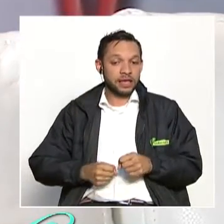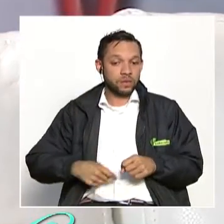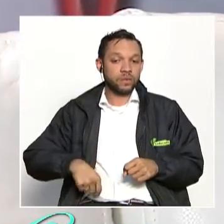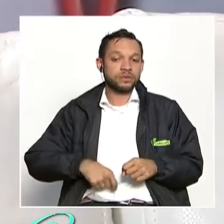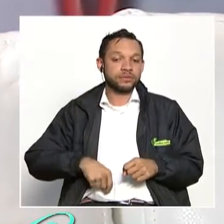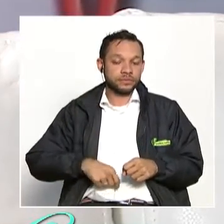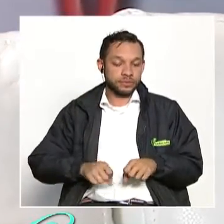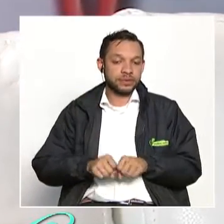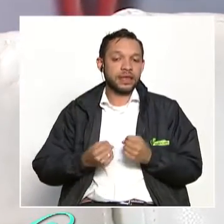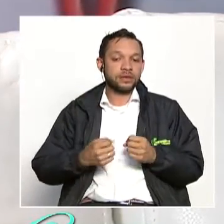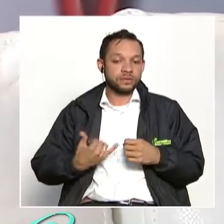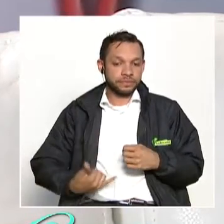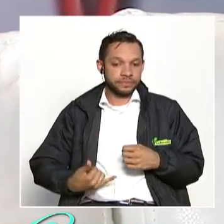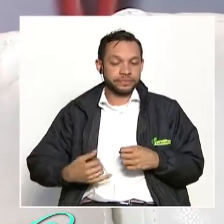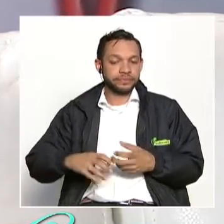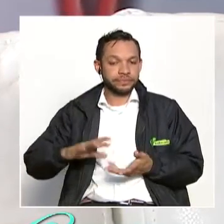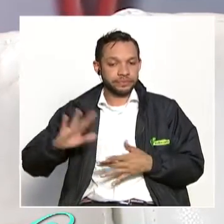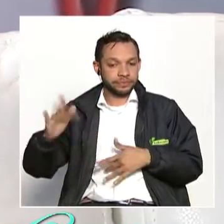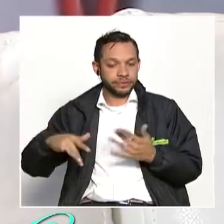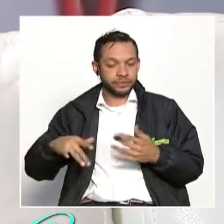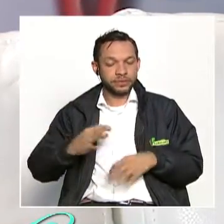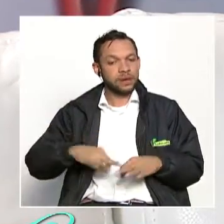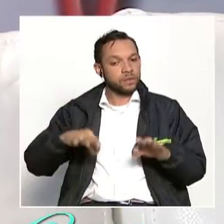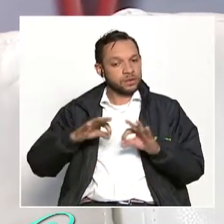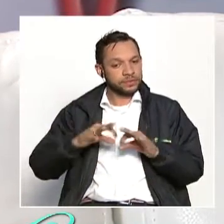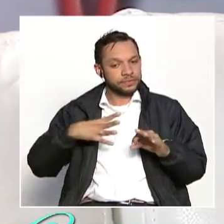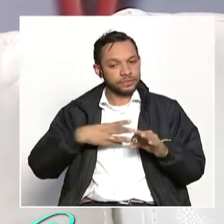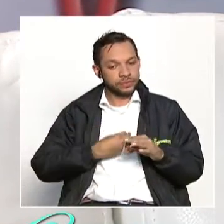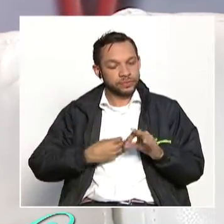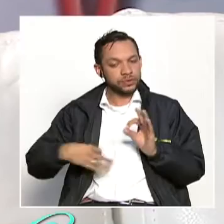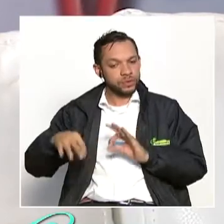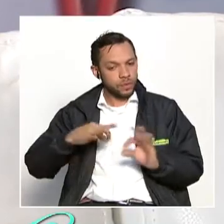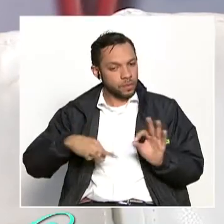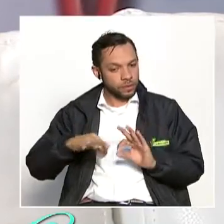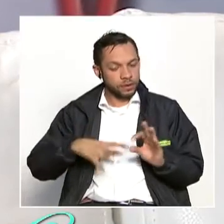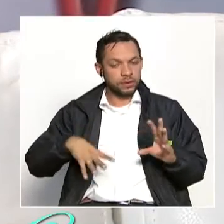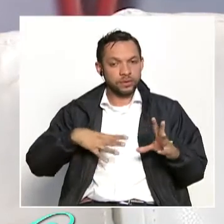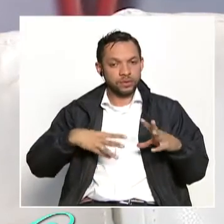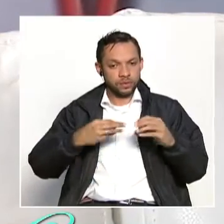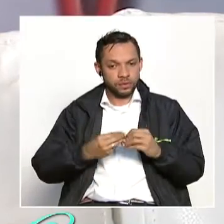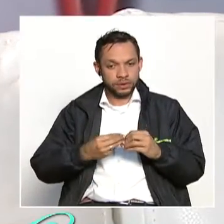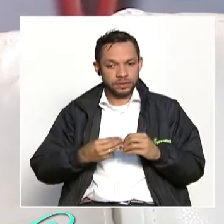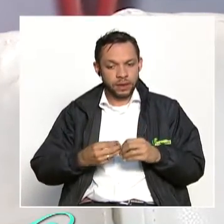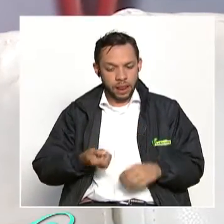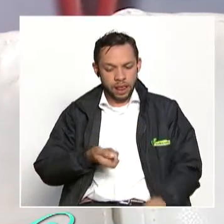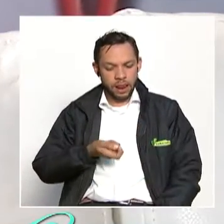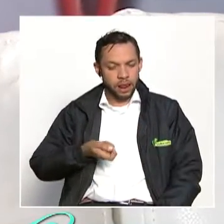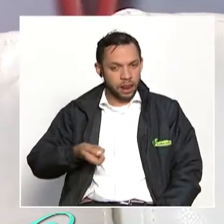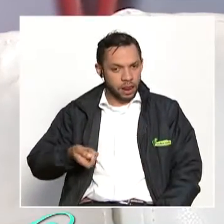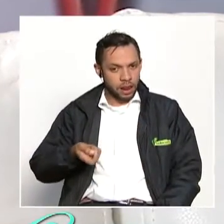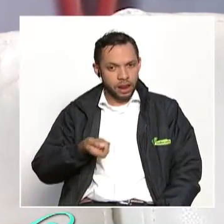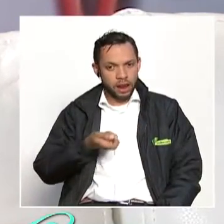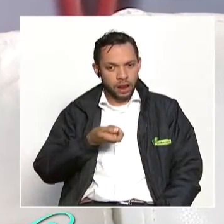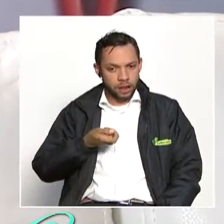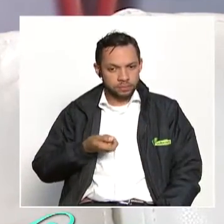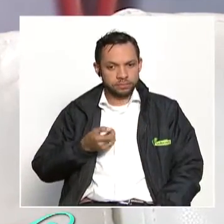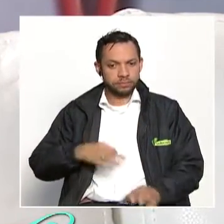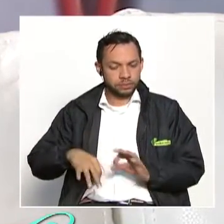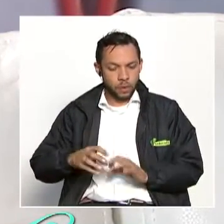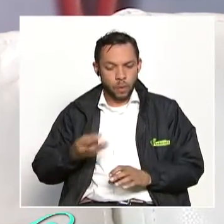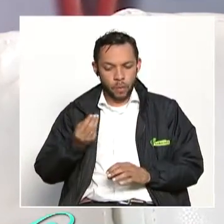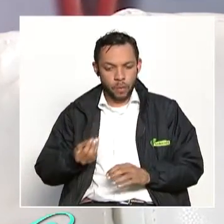una alteración de esa microbiota. Pero lo más importante es, si nosotros tenemos una microbiota